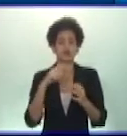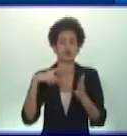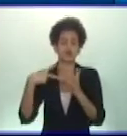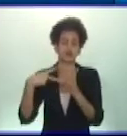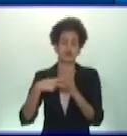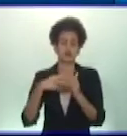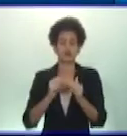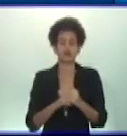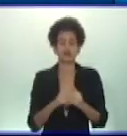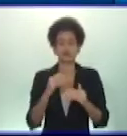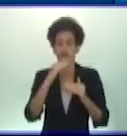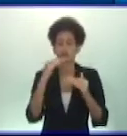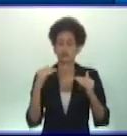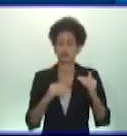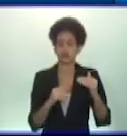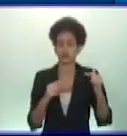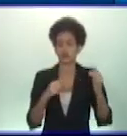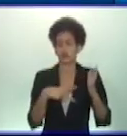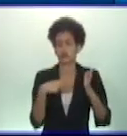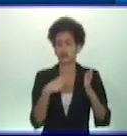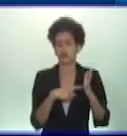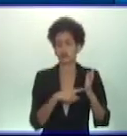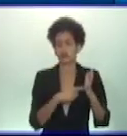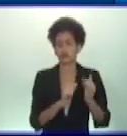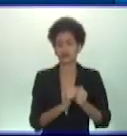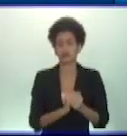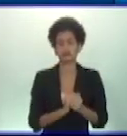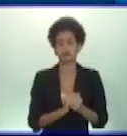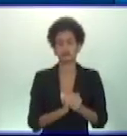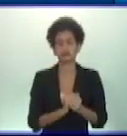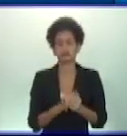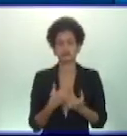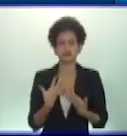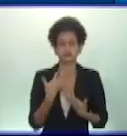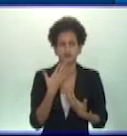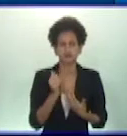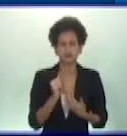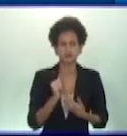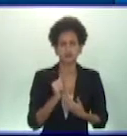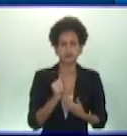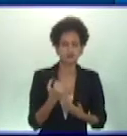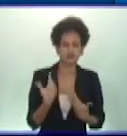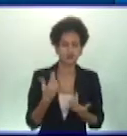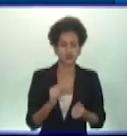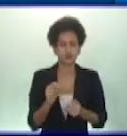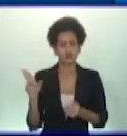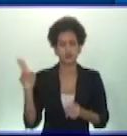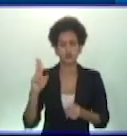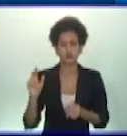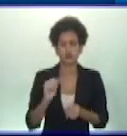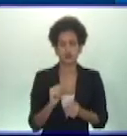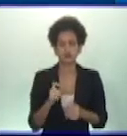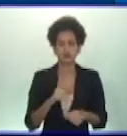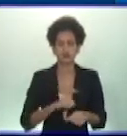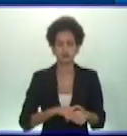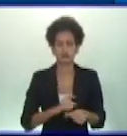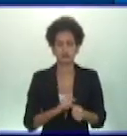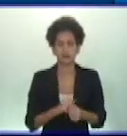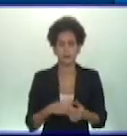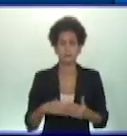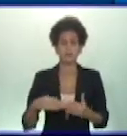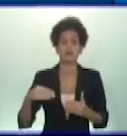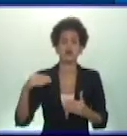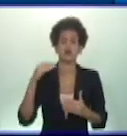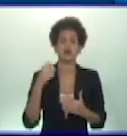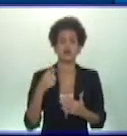las unidades de tiempo. Bueno, ¿qué unidades de tiempo mayores que un día ustedes conocen y qué relación